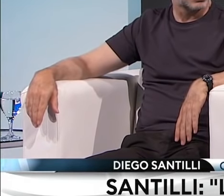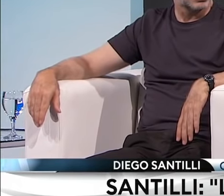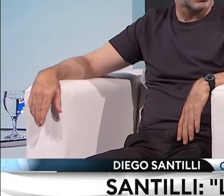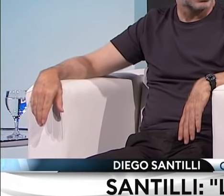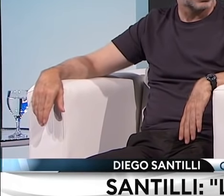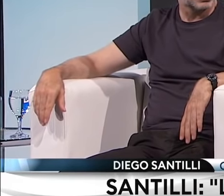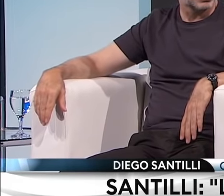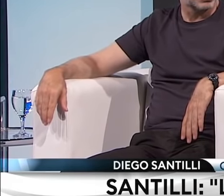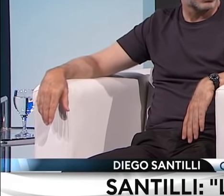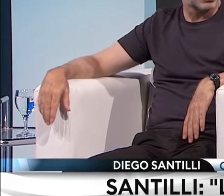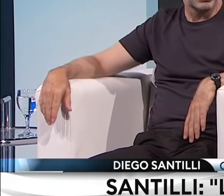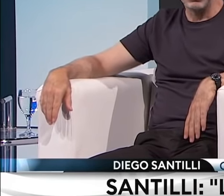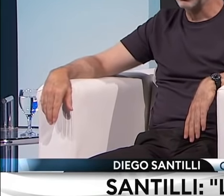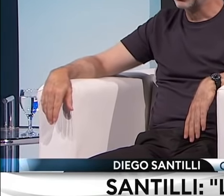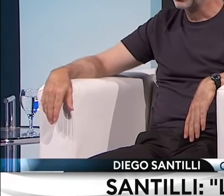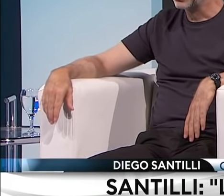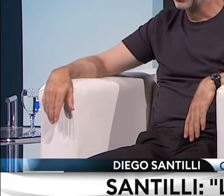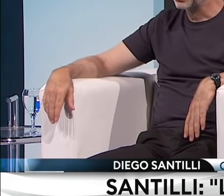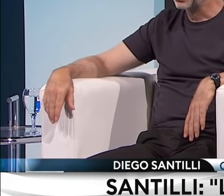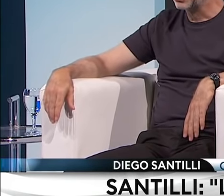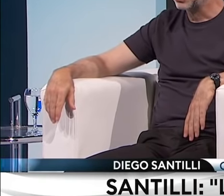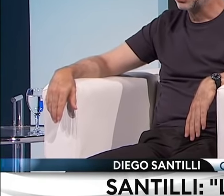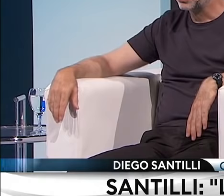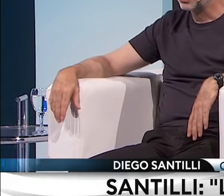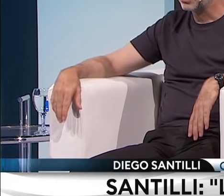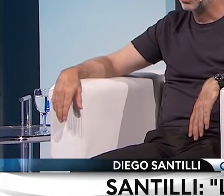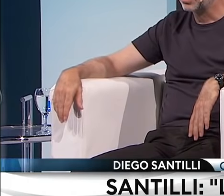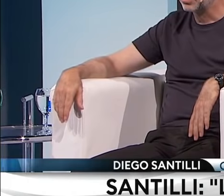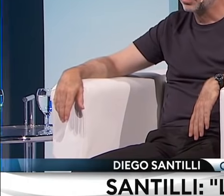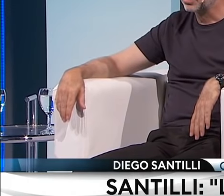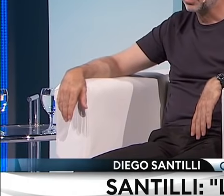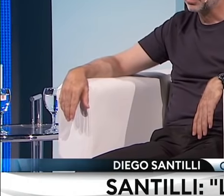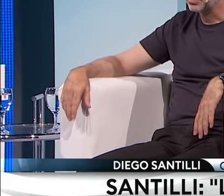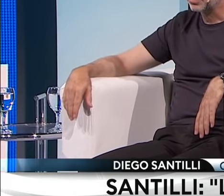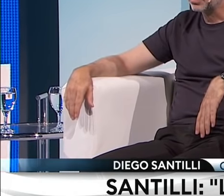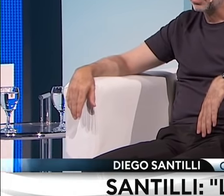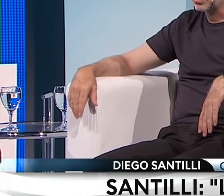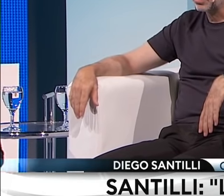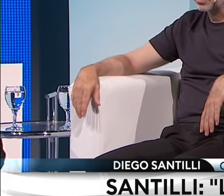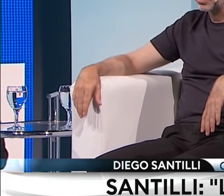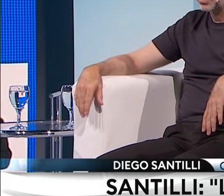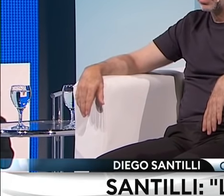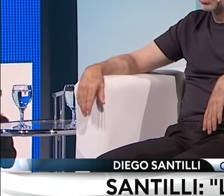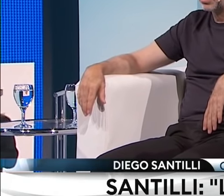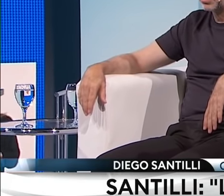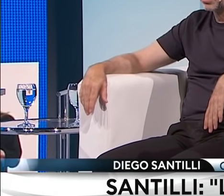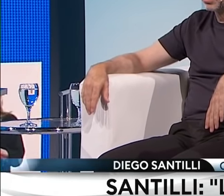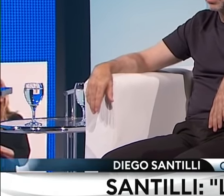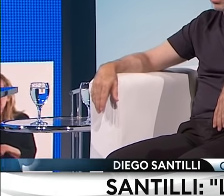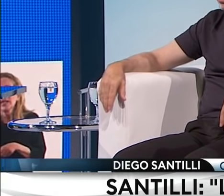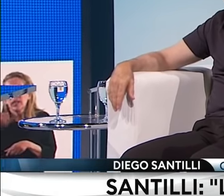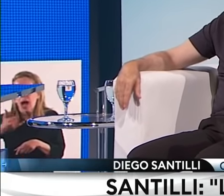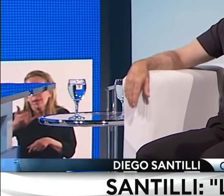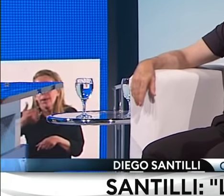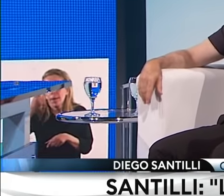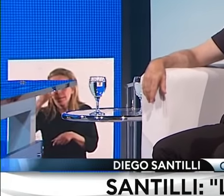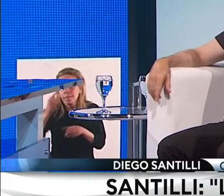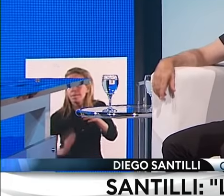muy potente. Entonces, ¿y los golpea o los afecta también a ustedes, como dirigente de la oposición, los increpan en la calle?